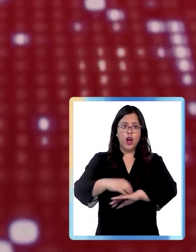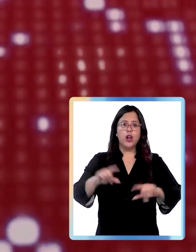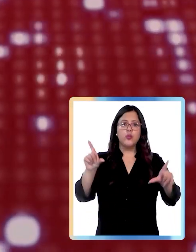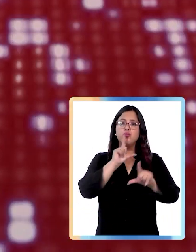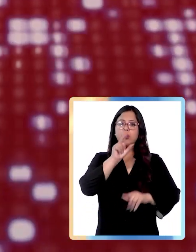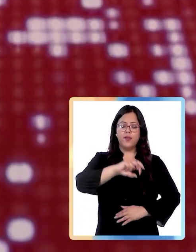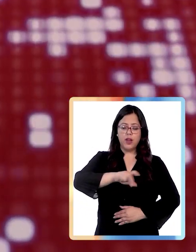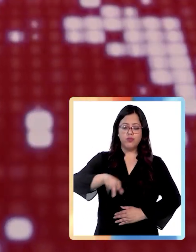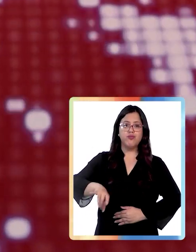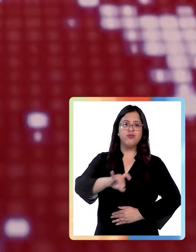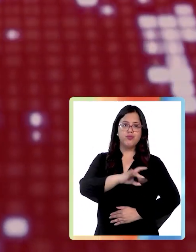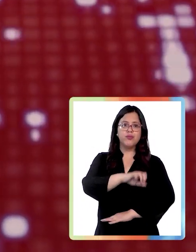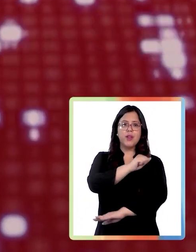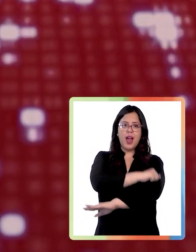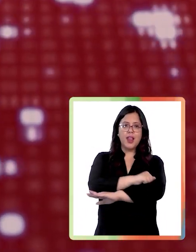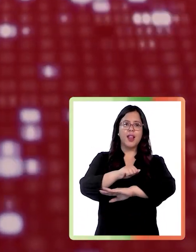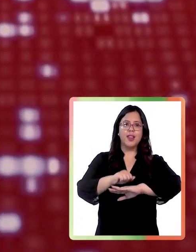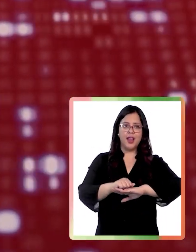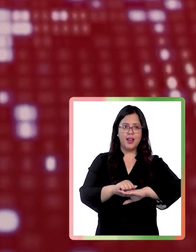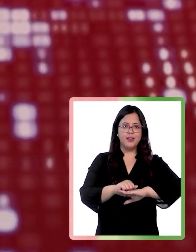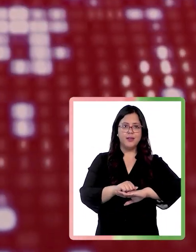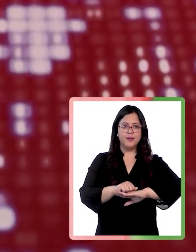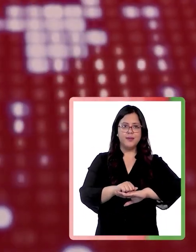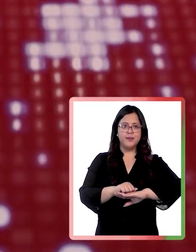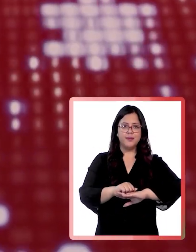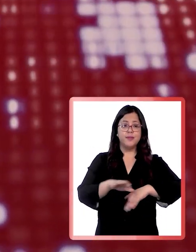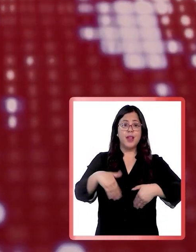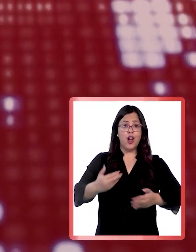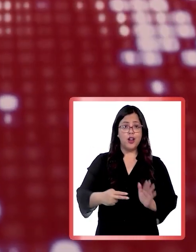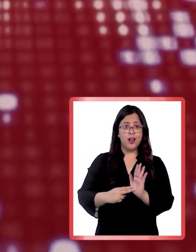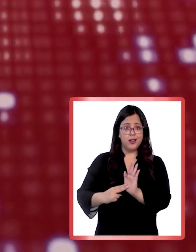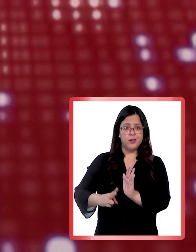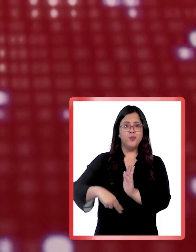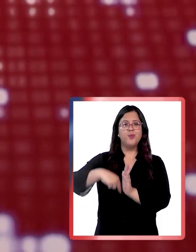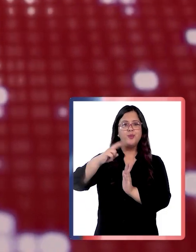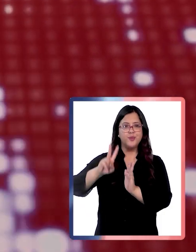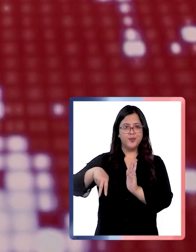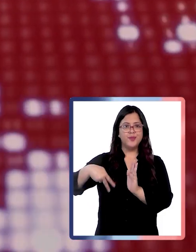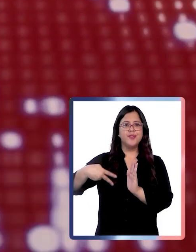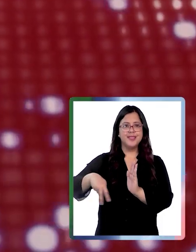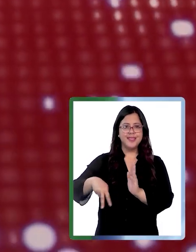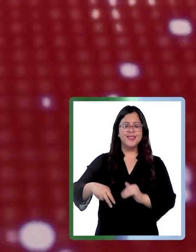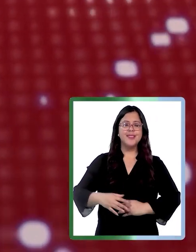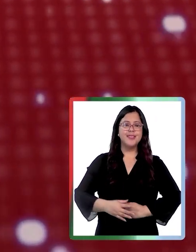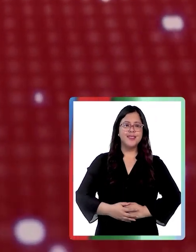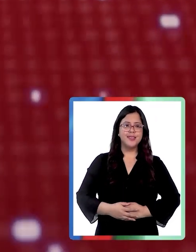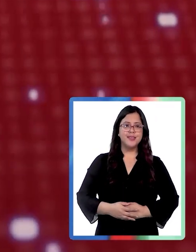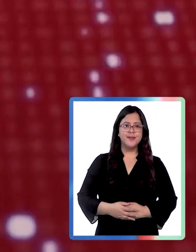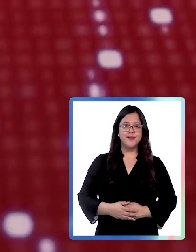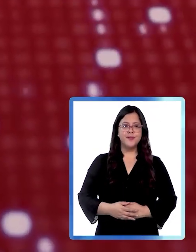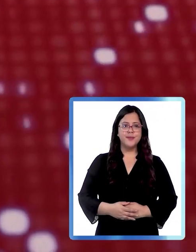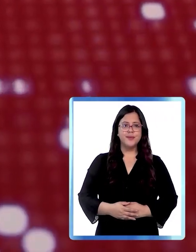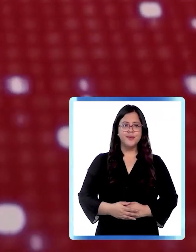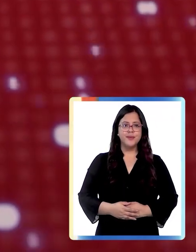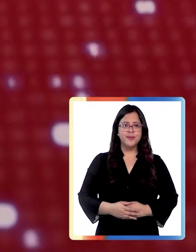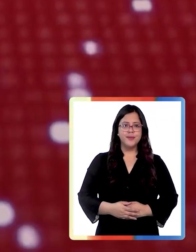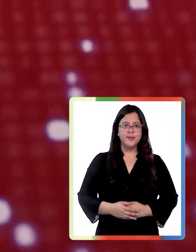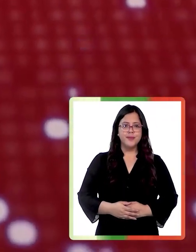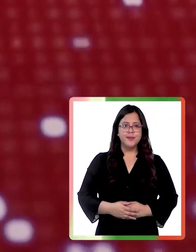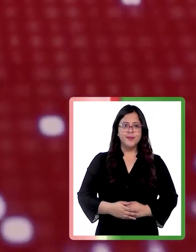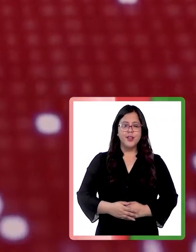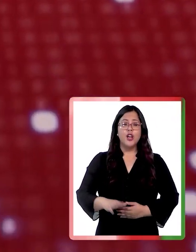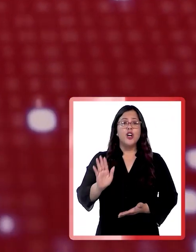Asociación Regional de Canales de Televisión de Señal Abierta de Chile, Arcatel, presenta Portavoz